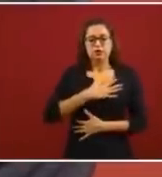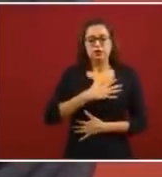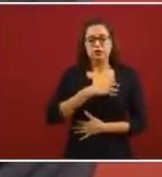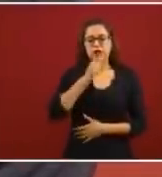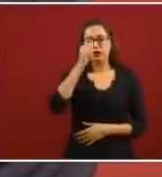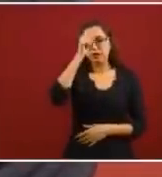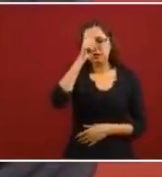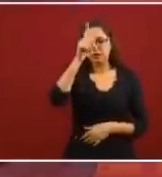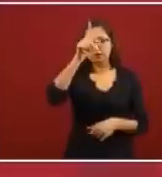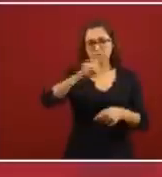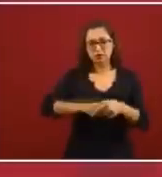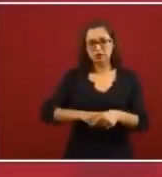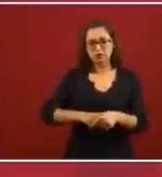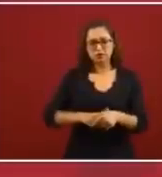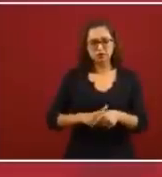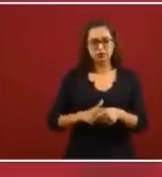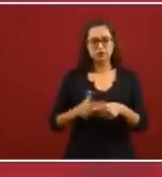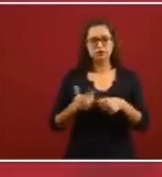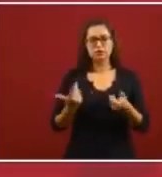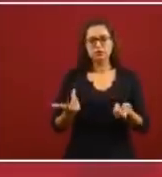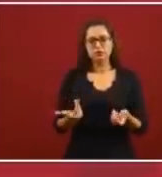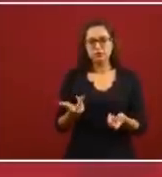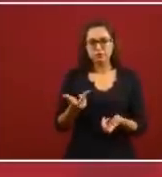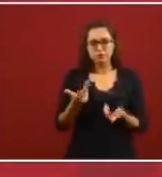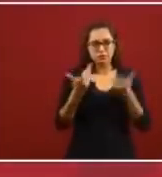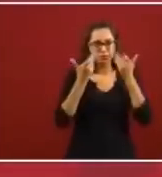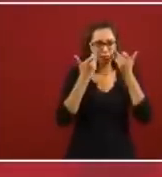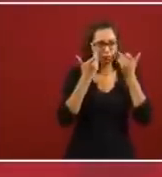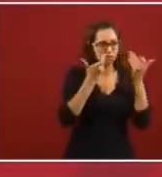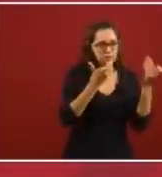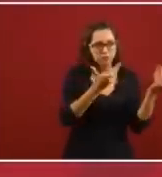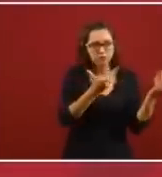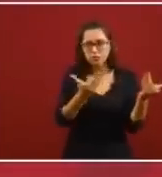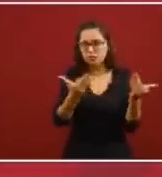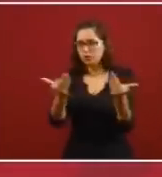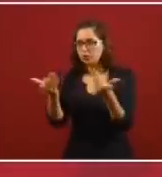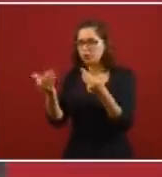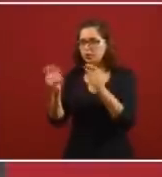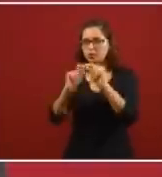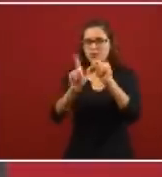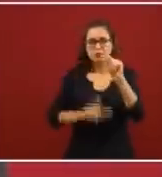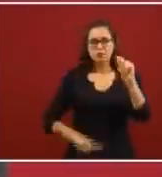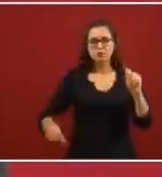al ver toda la grandeza cultural de México,